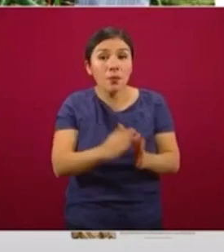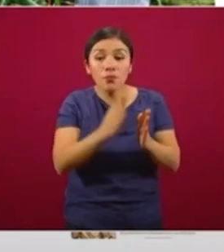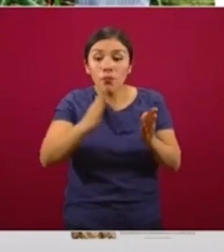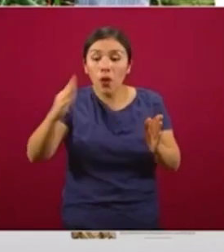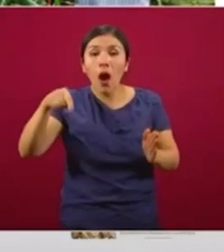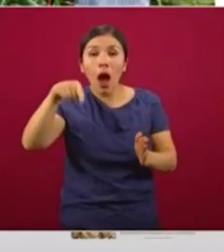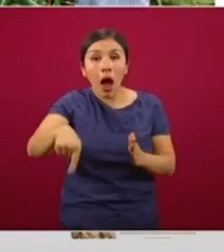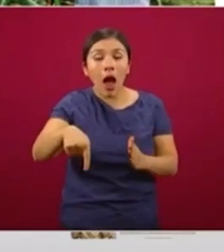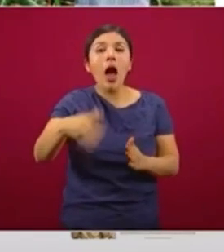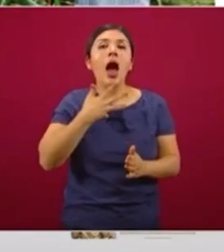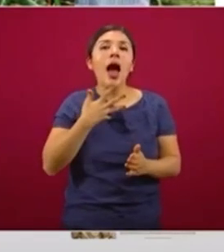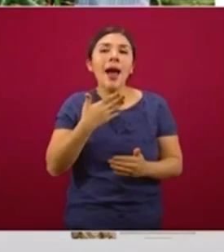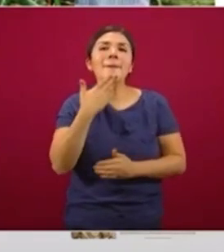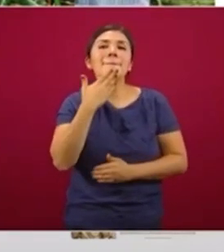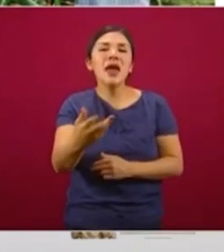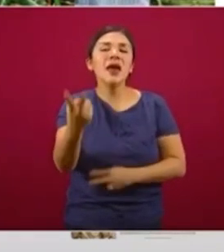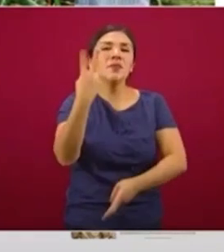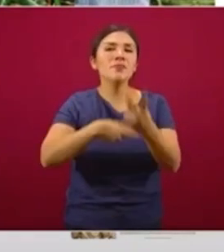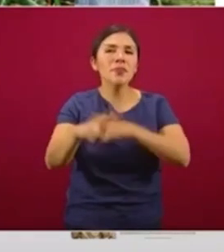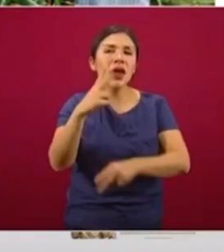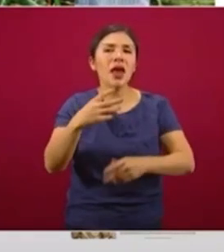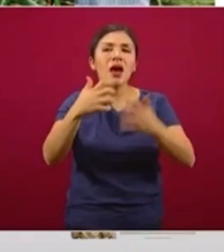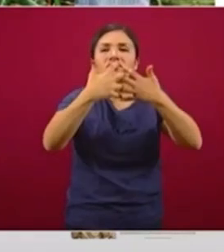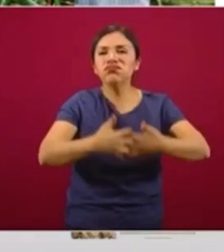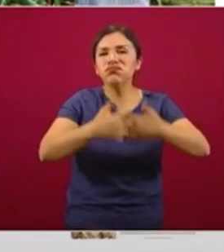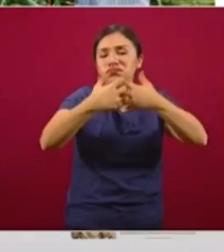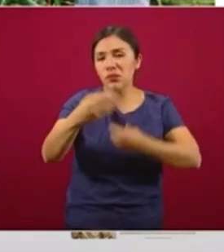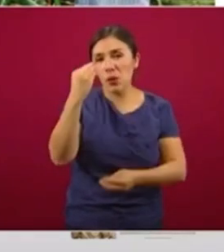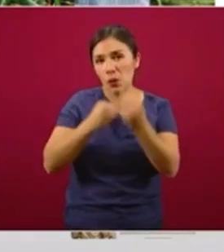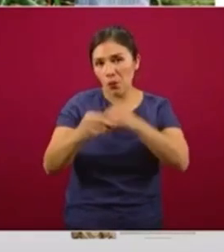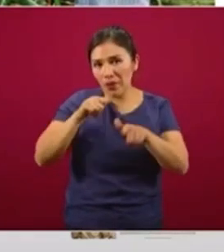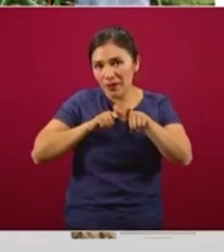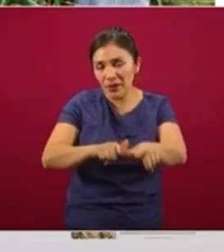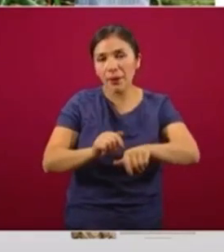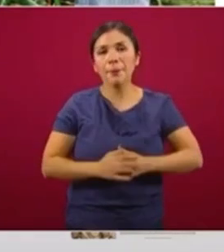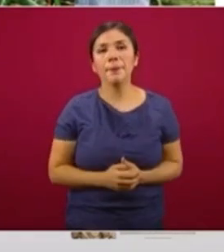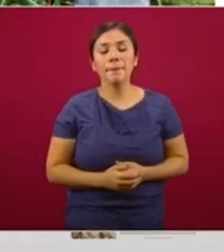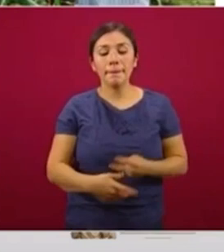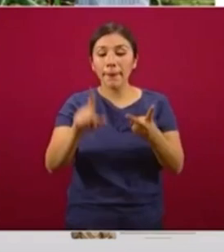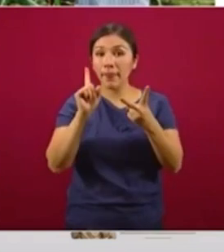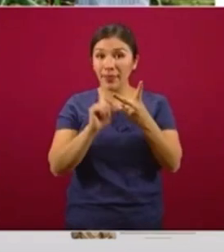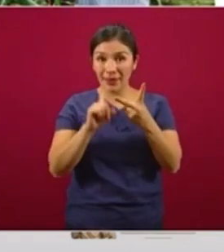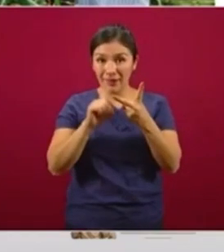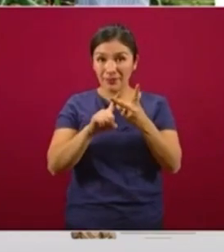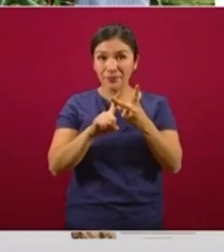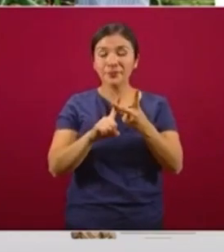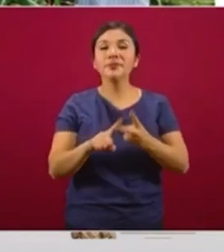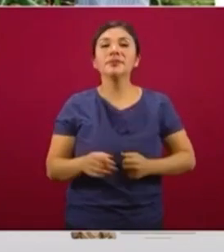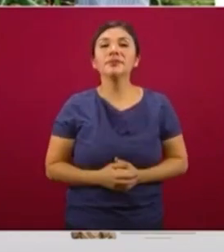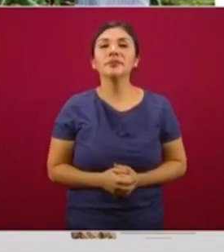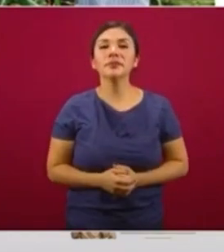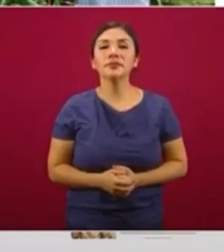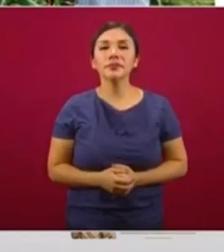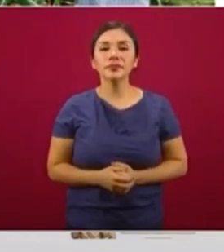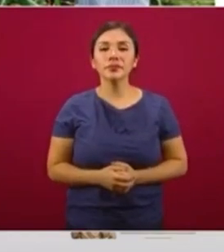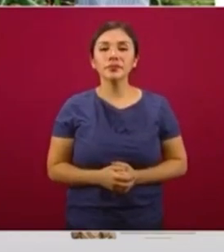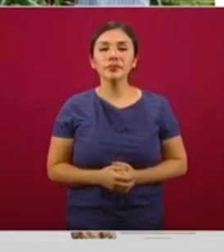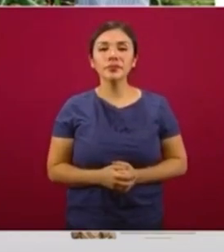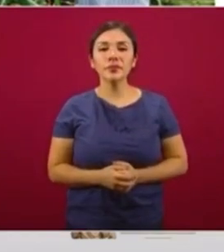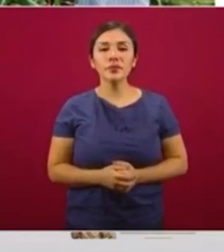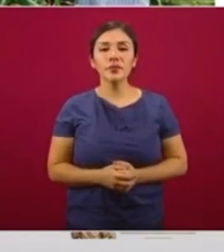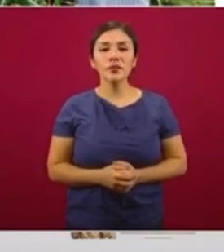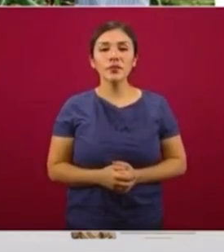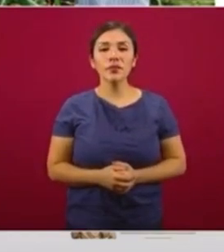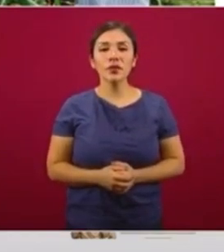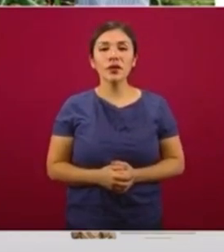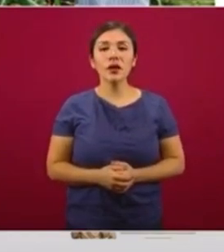como consecuencia el incremento de la producción. El segundo de los aspectos que hemos venido